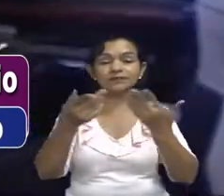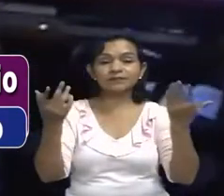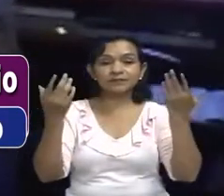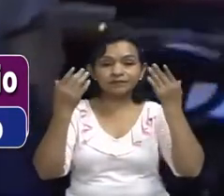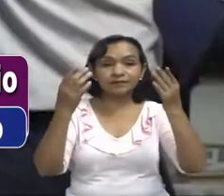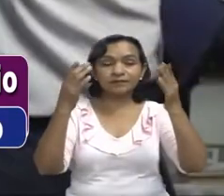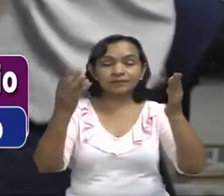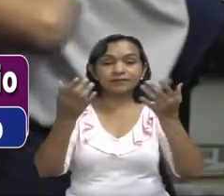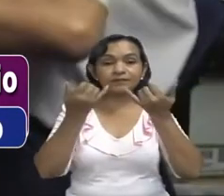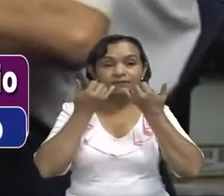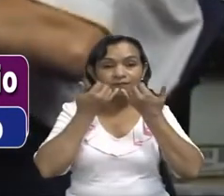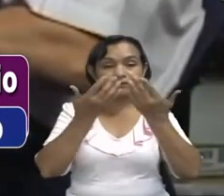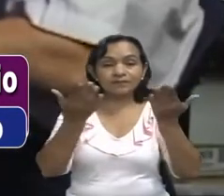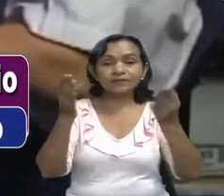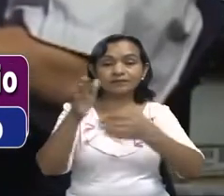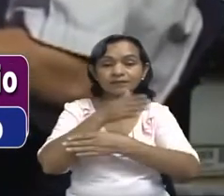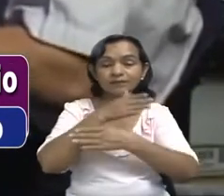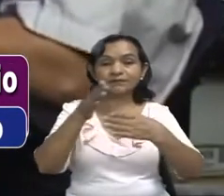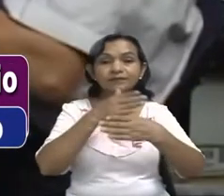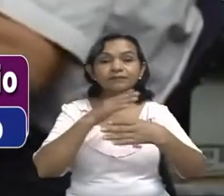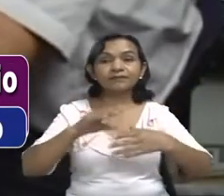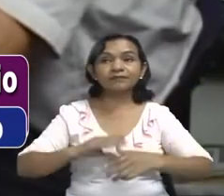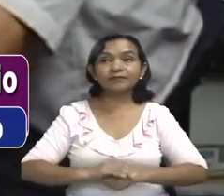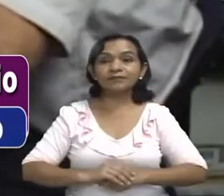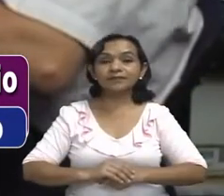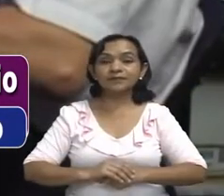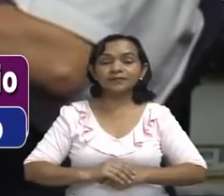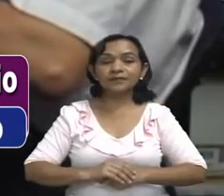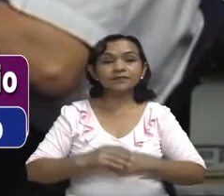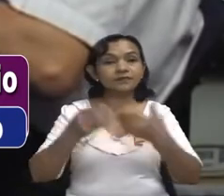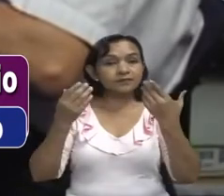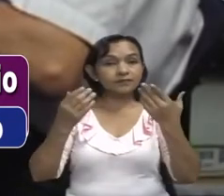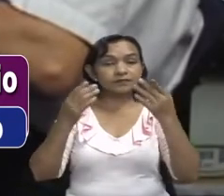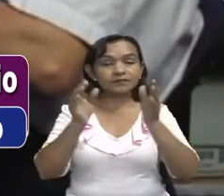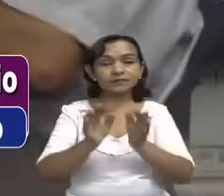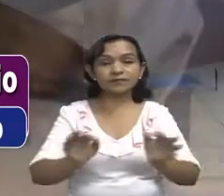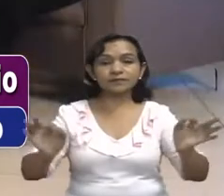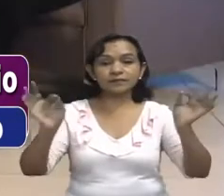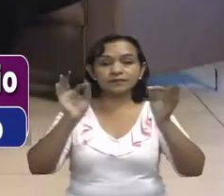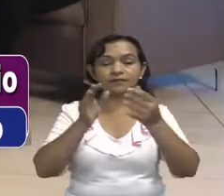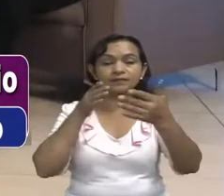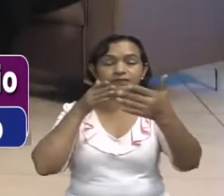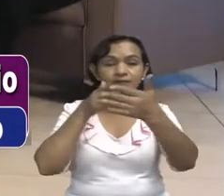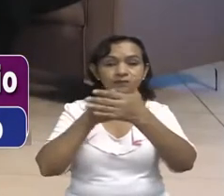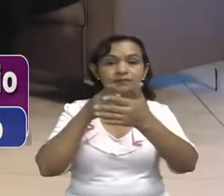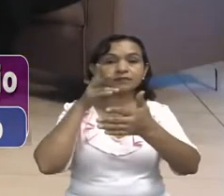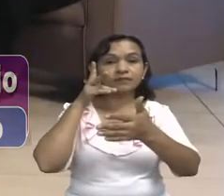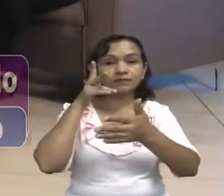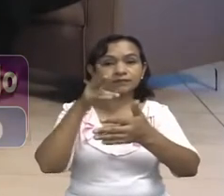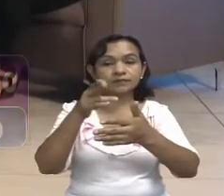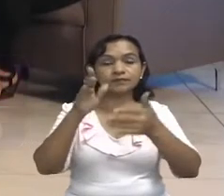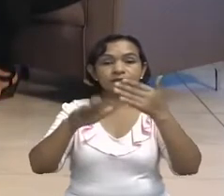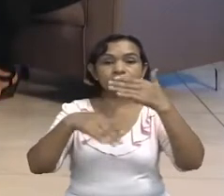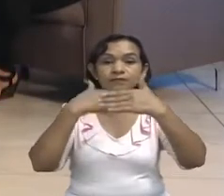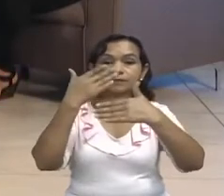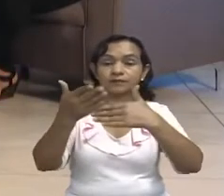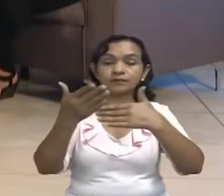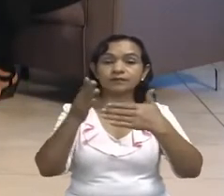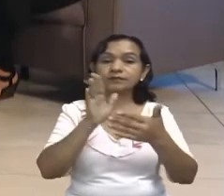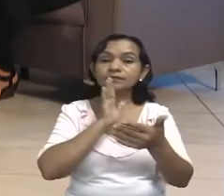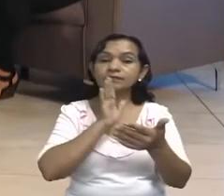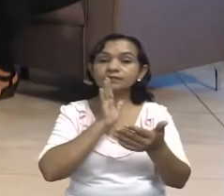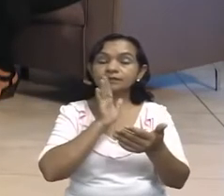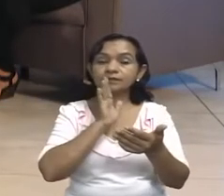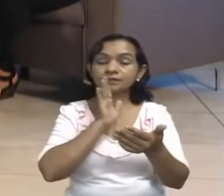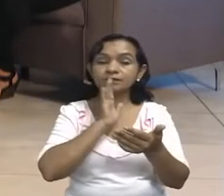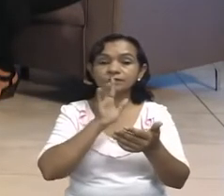pues, de información bastante variada. Y sin duda alguna un reto constante. Tenemos que hacer una breve pausa y al volver quisiera que habláramos